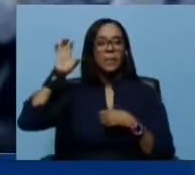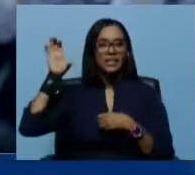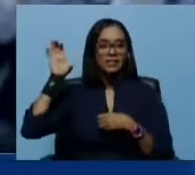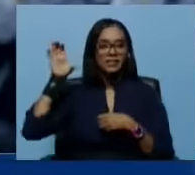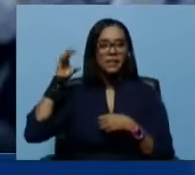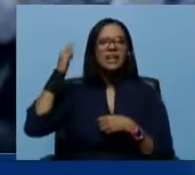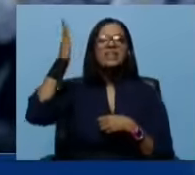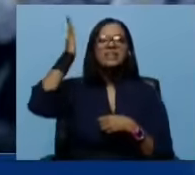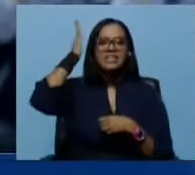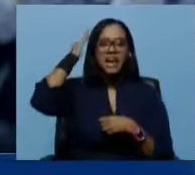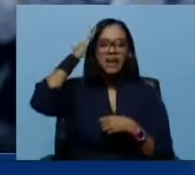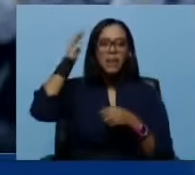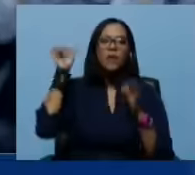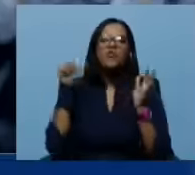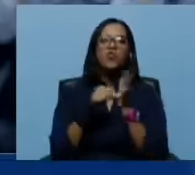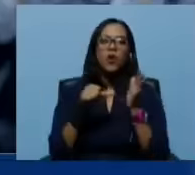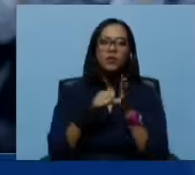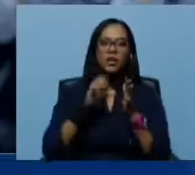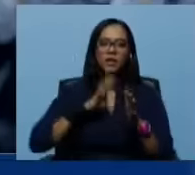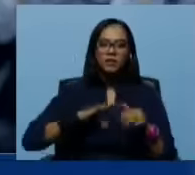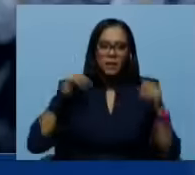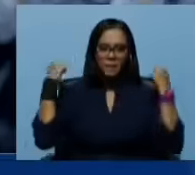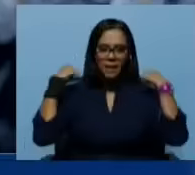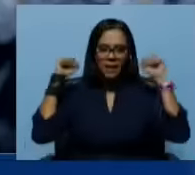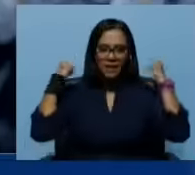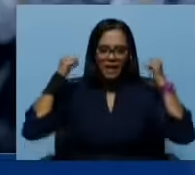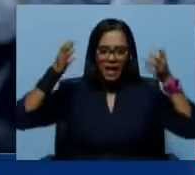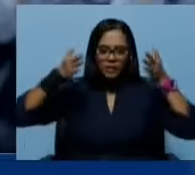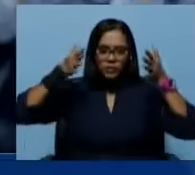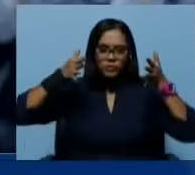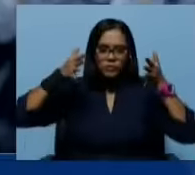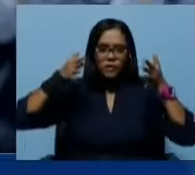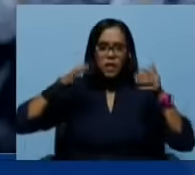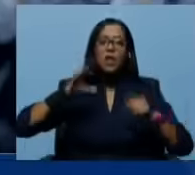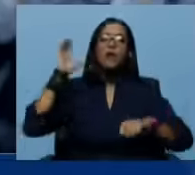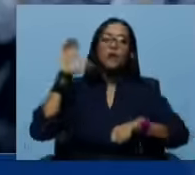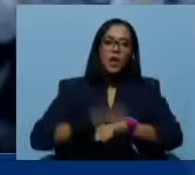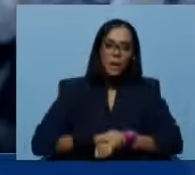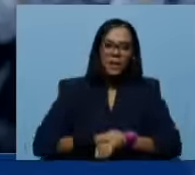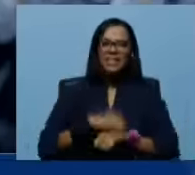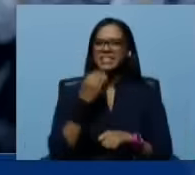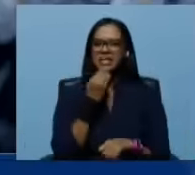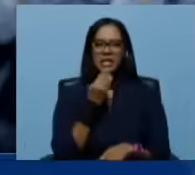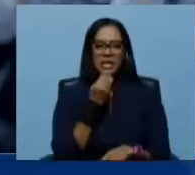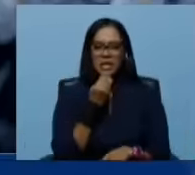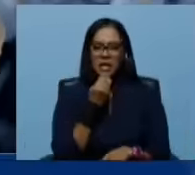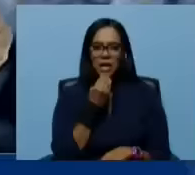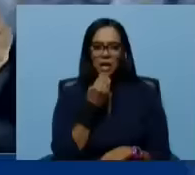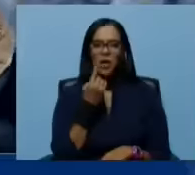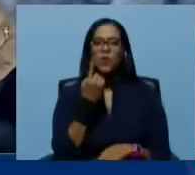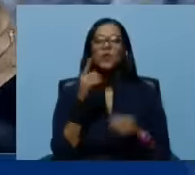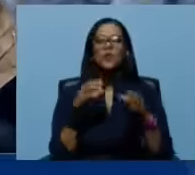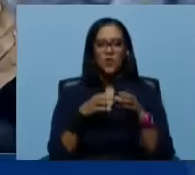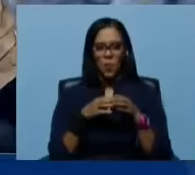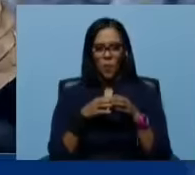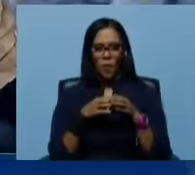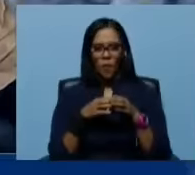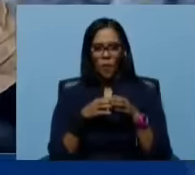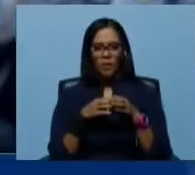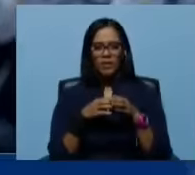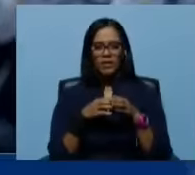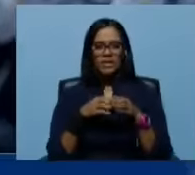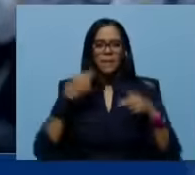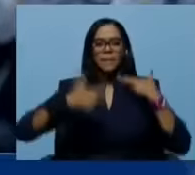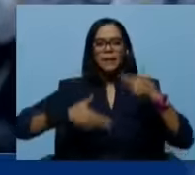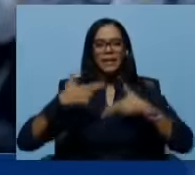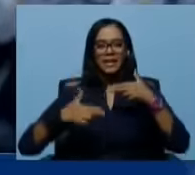Sabemos dónde los están entrenando. Fueron capturados recientemente un grupo de mercenarios